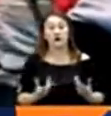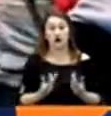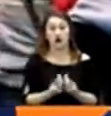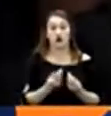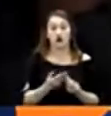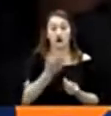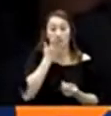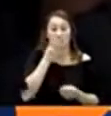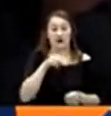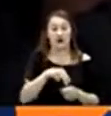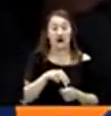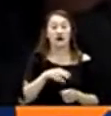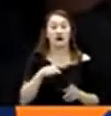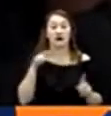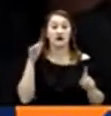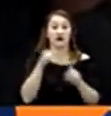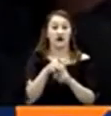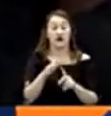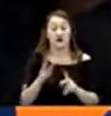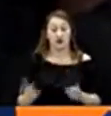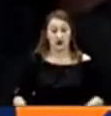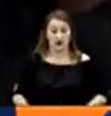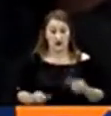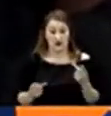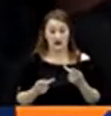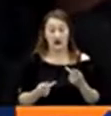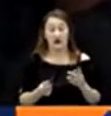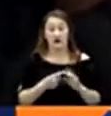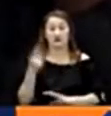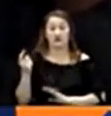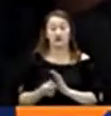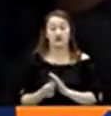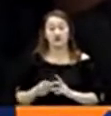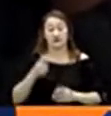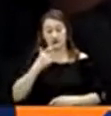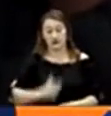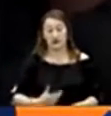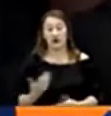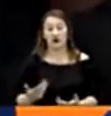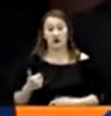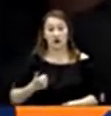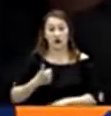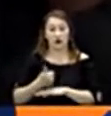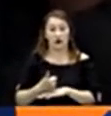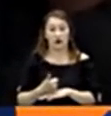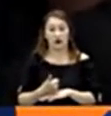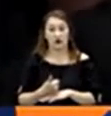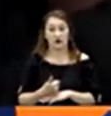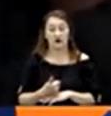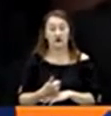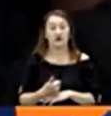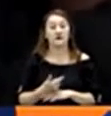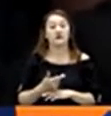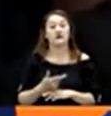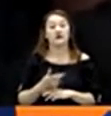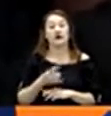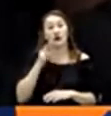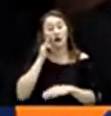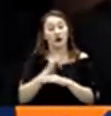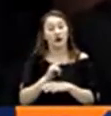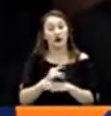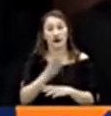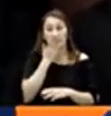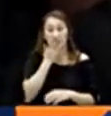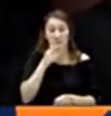indígenas, afectación a la vida e integridad personal de las autoridades, guardia indígena y